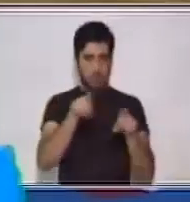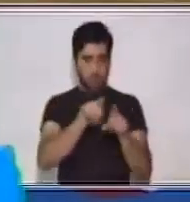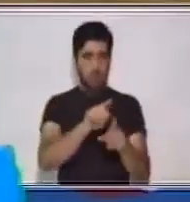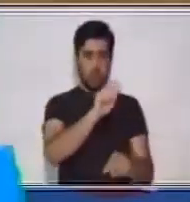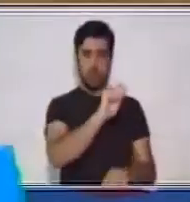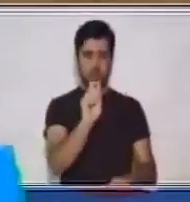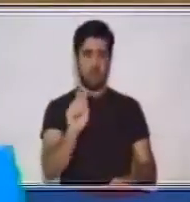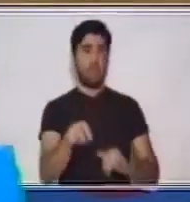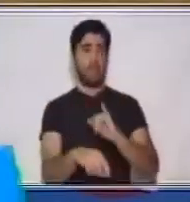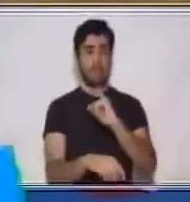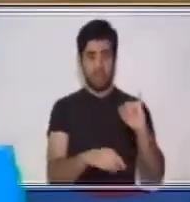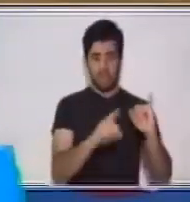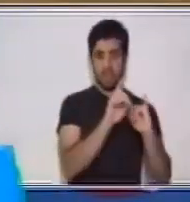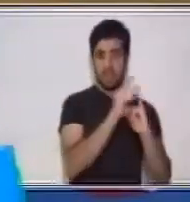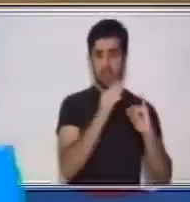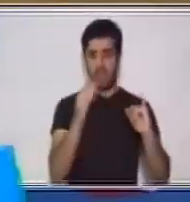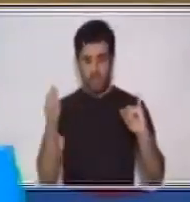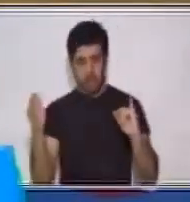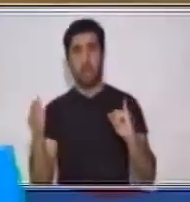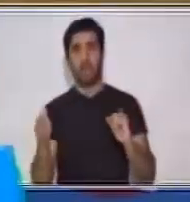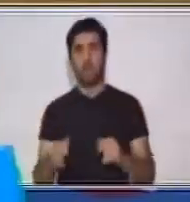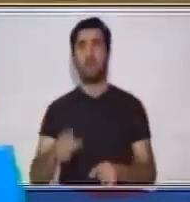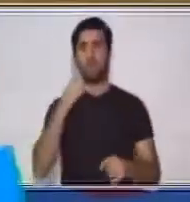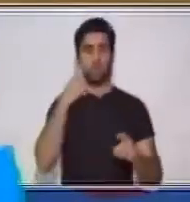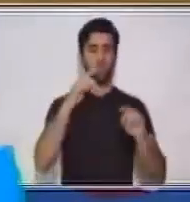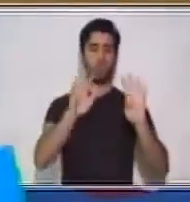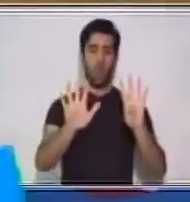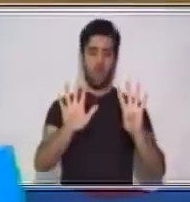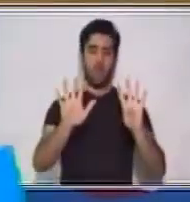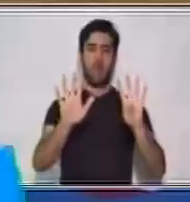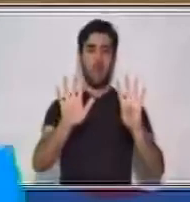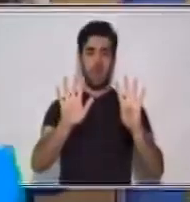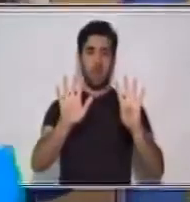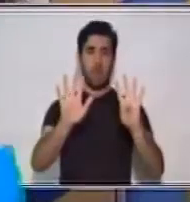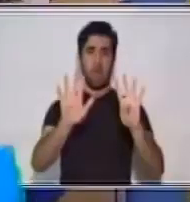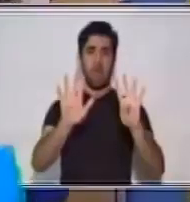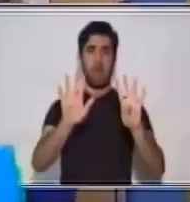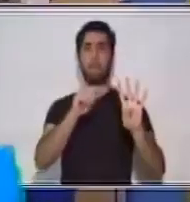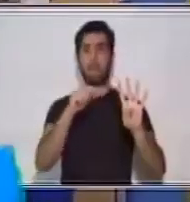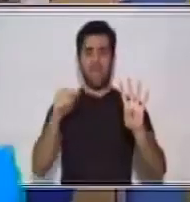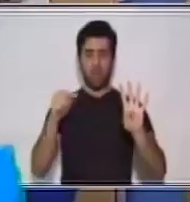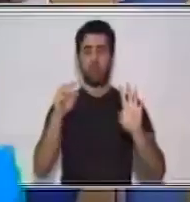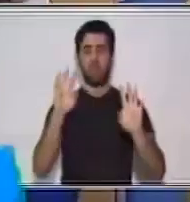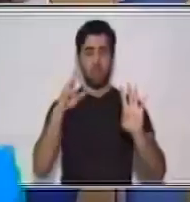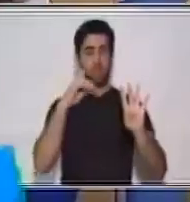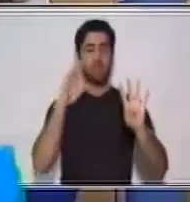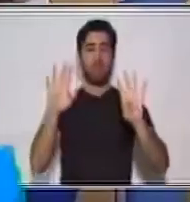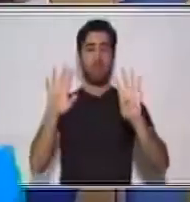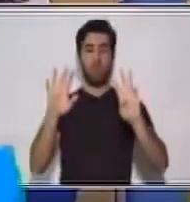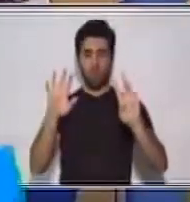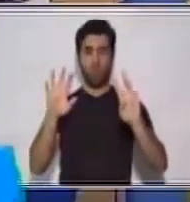9 menos 3, tenemos 9 y le quitamos 3. ¿Quieren? Utilicen sus dedos.